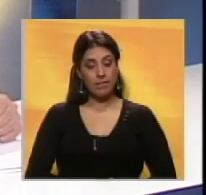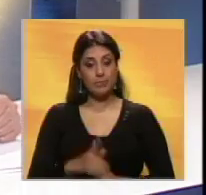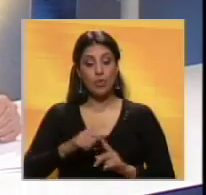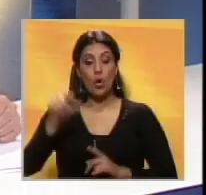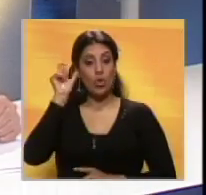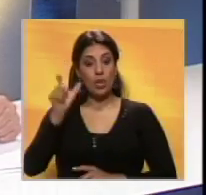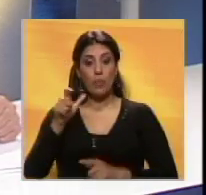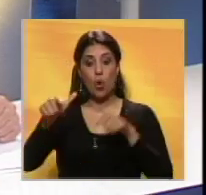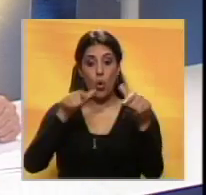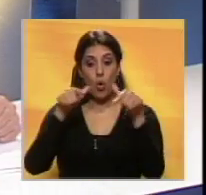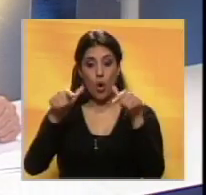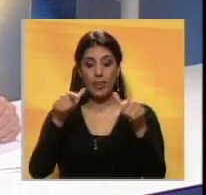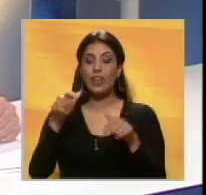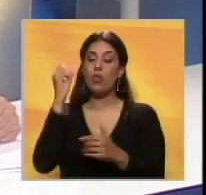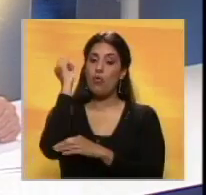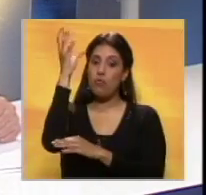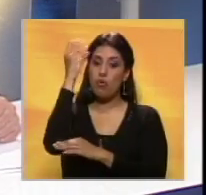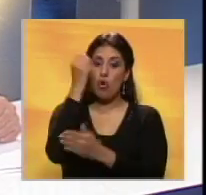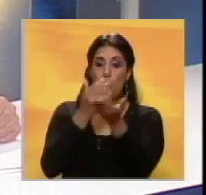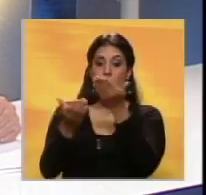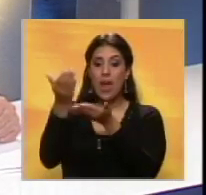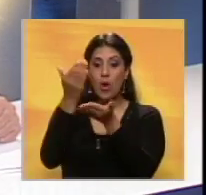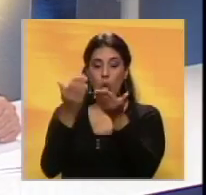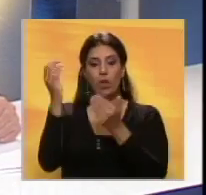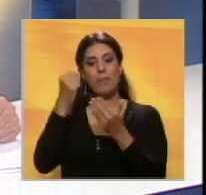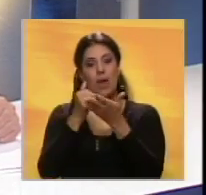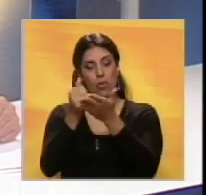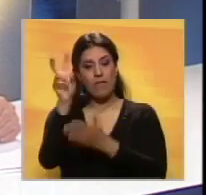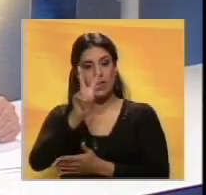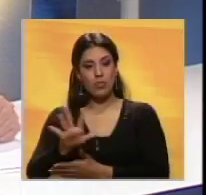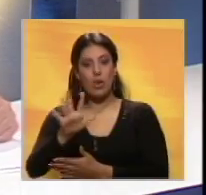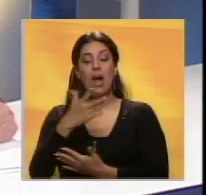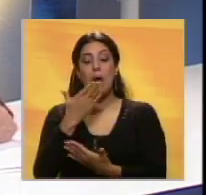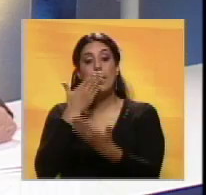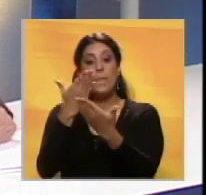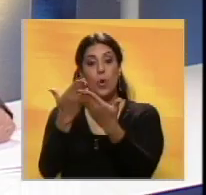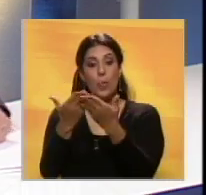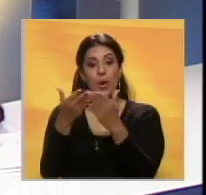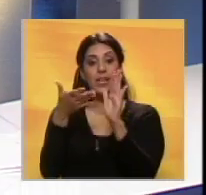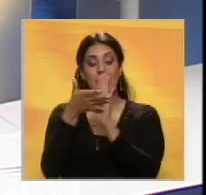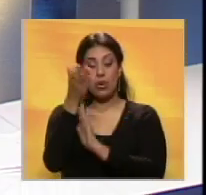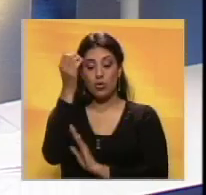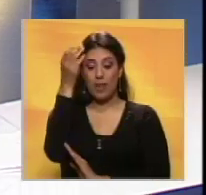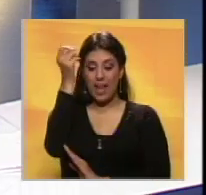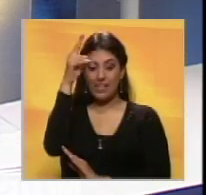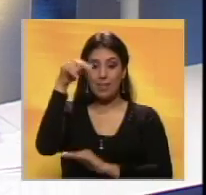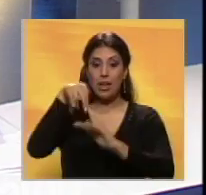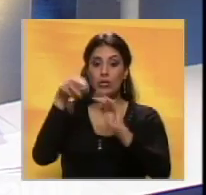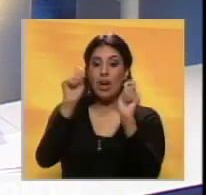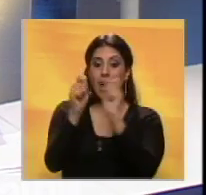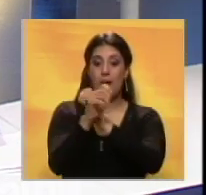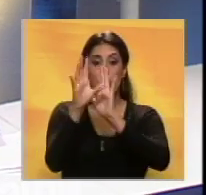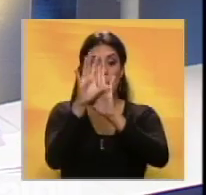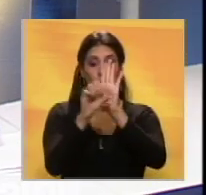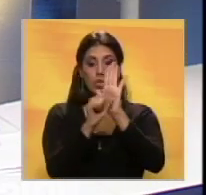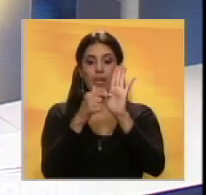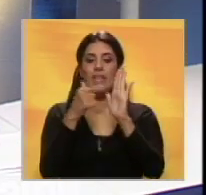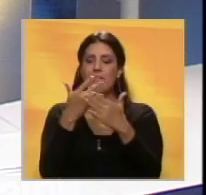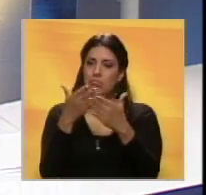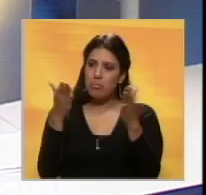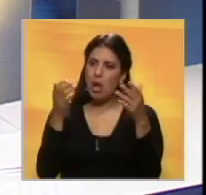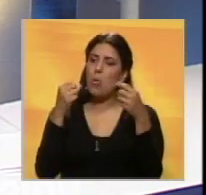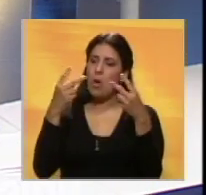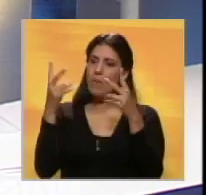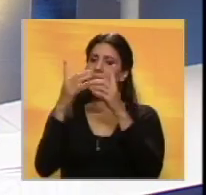Lorena Freites, coordinadora del Foro Economía por Venir, aseguró que la propuesta de una Asamblea Nacional Constituyente es una manera de abrir las